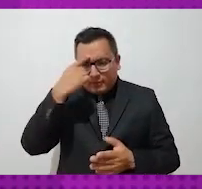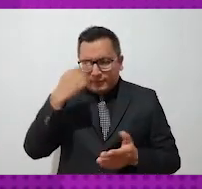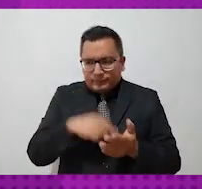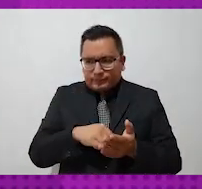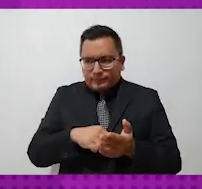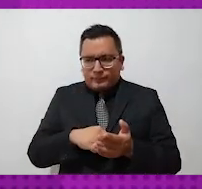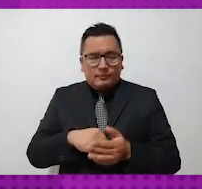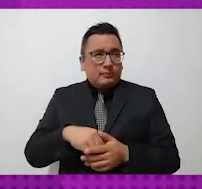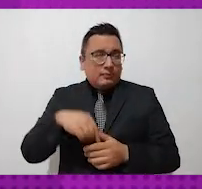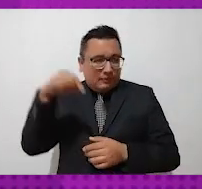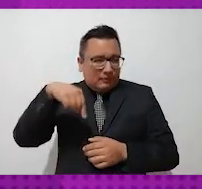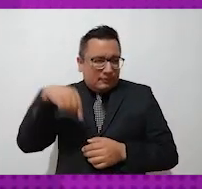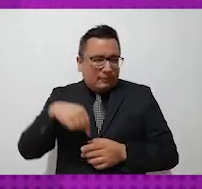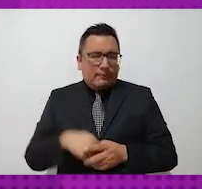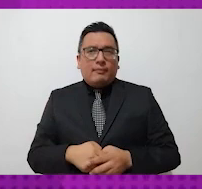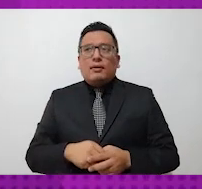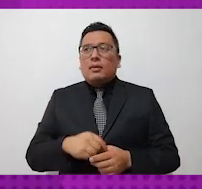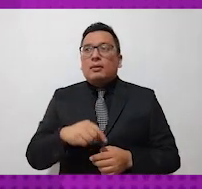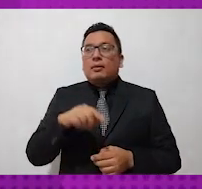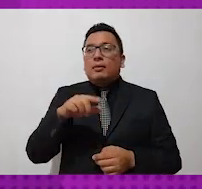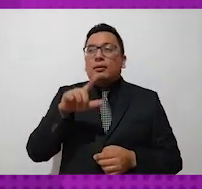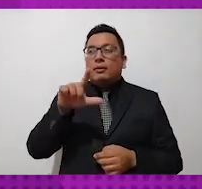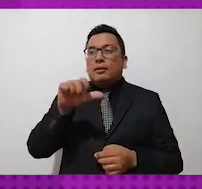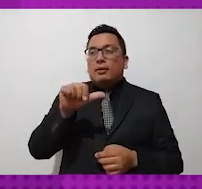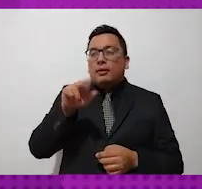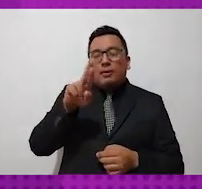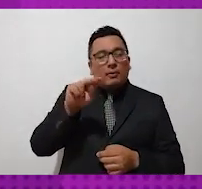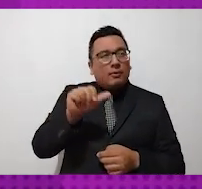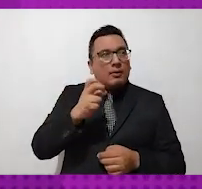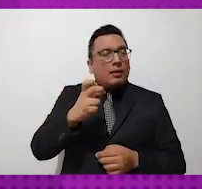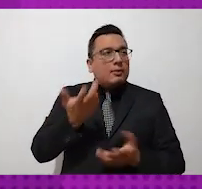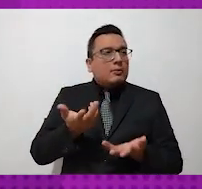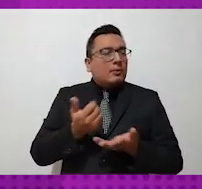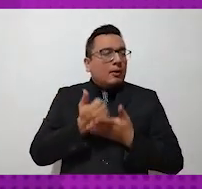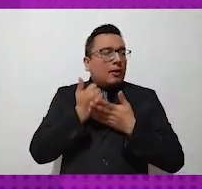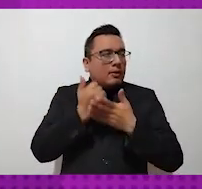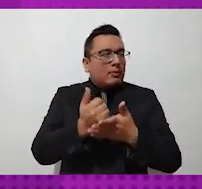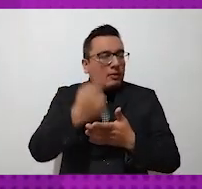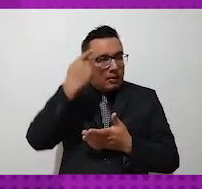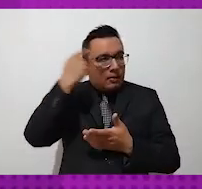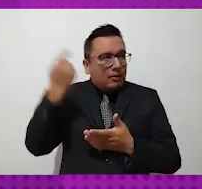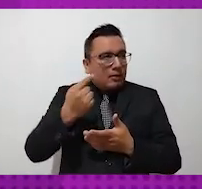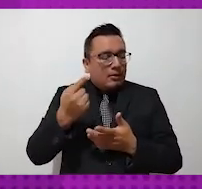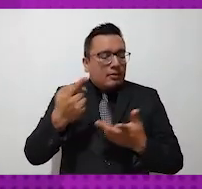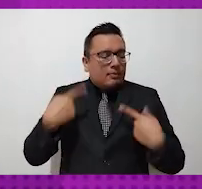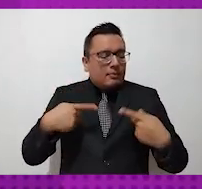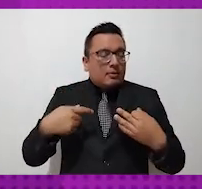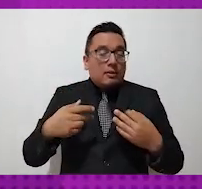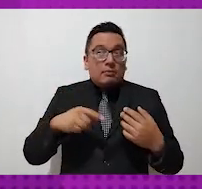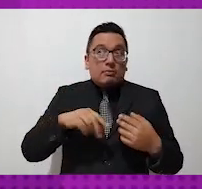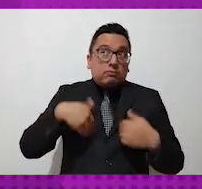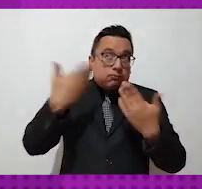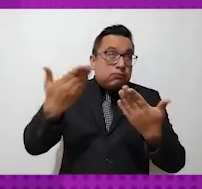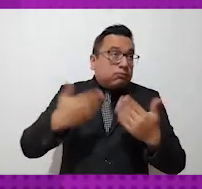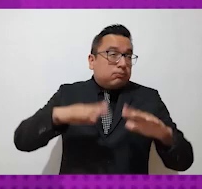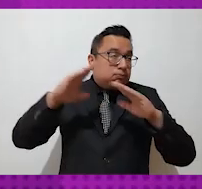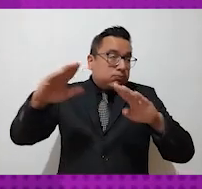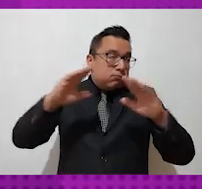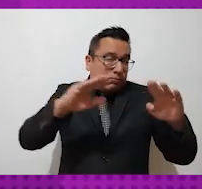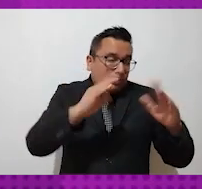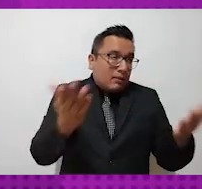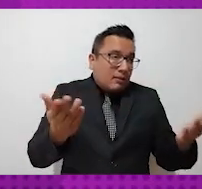este espacio es también una forma de hacerles llegar la capacitación, la información,